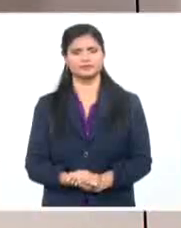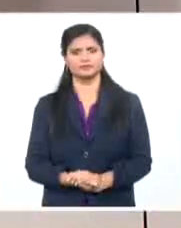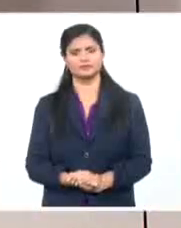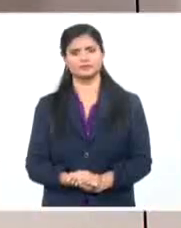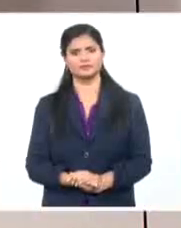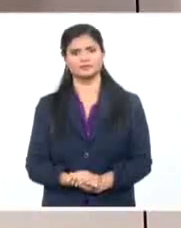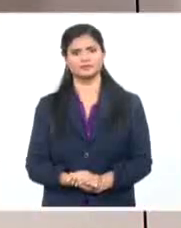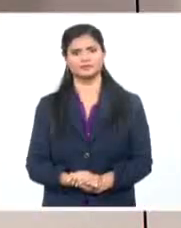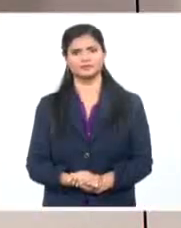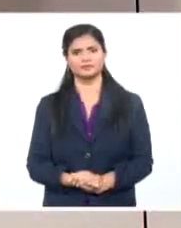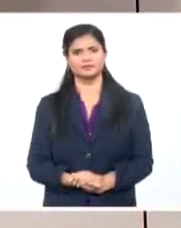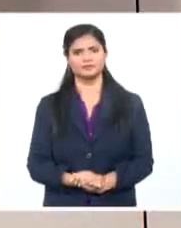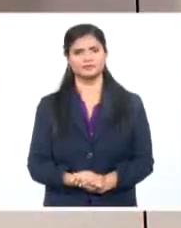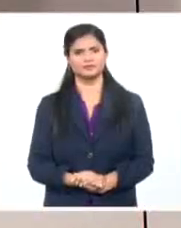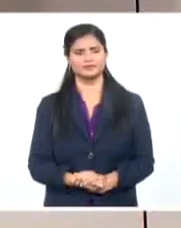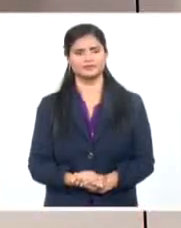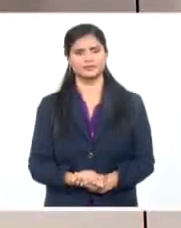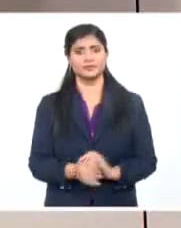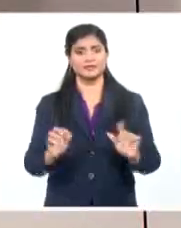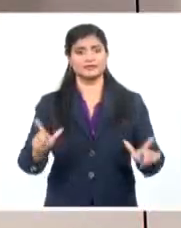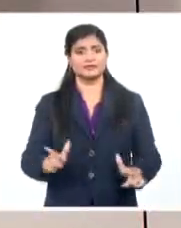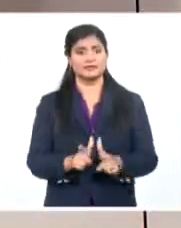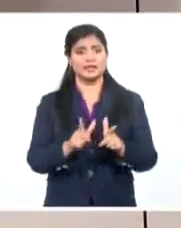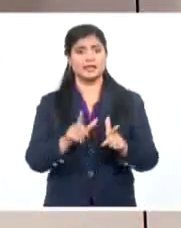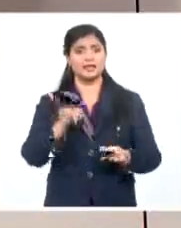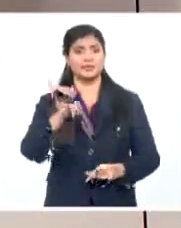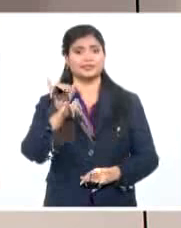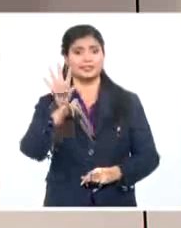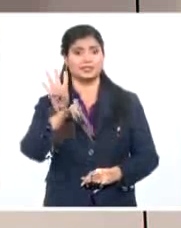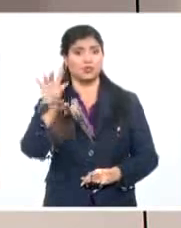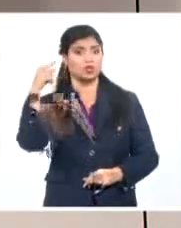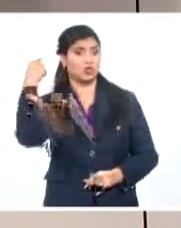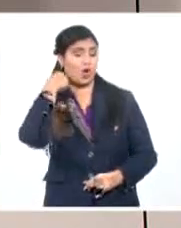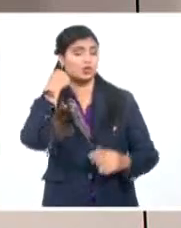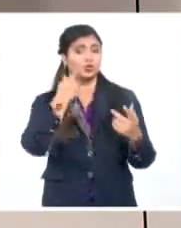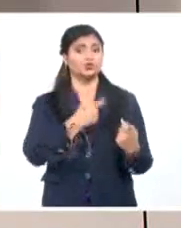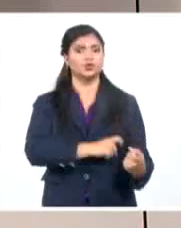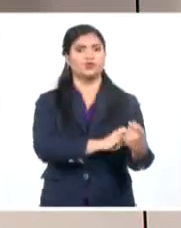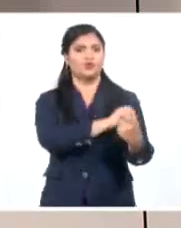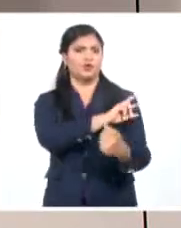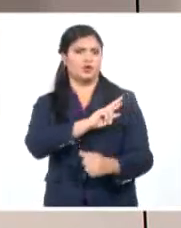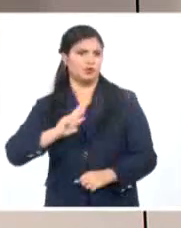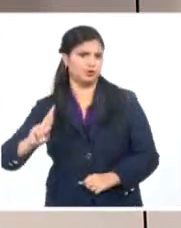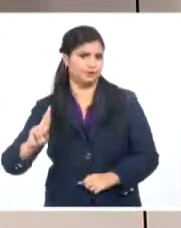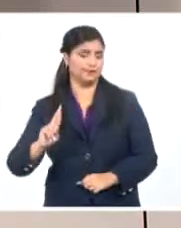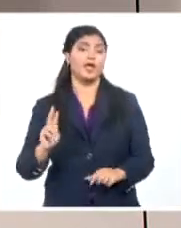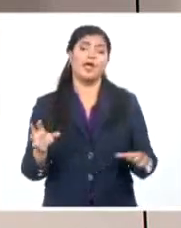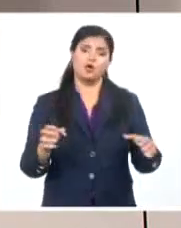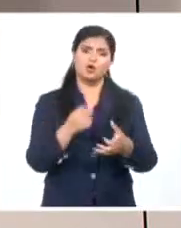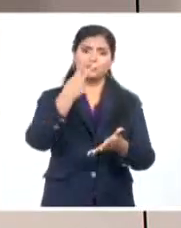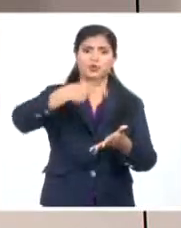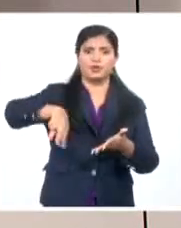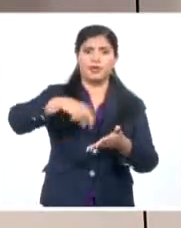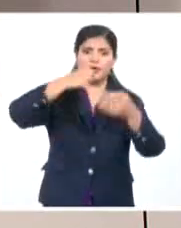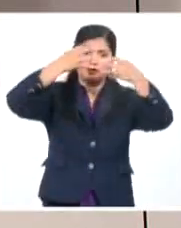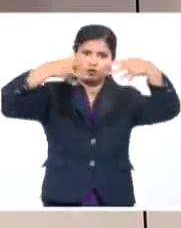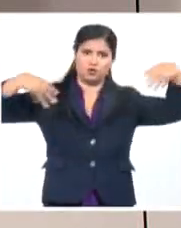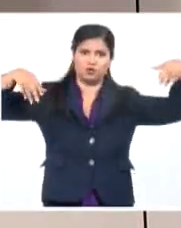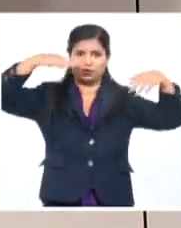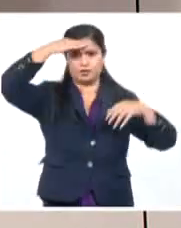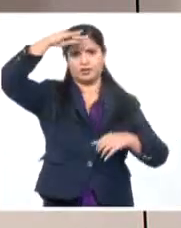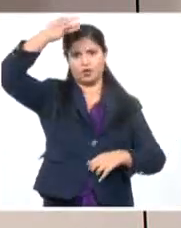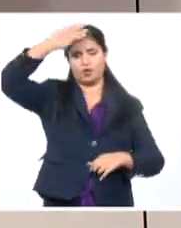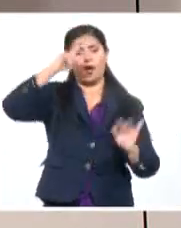con motivo del aniversario del triunfo de la Revolución el ballet Nacional de Cuba presentará este primero de enero en el teatro